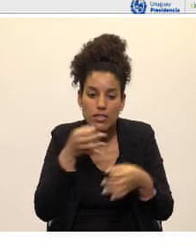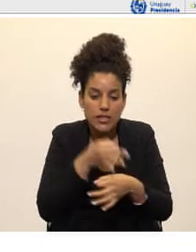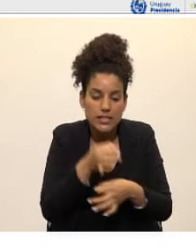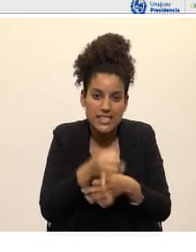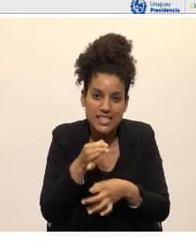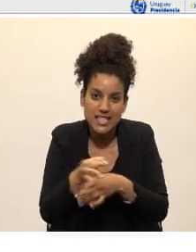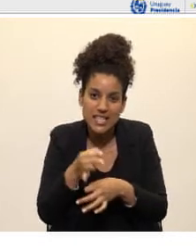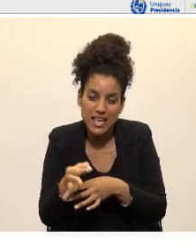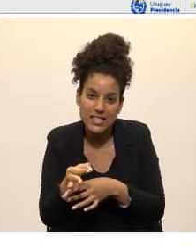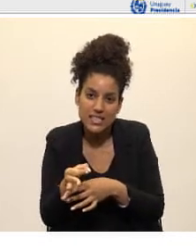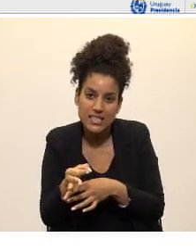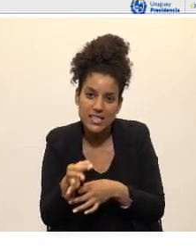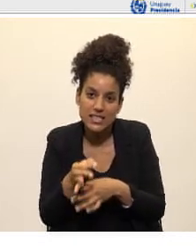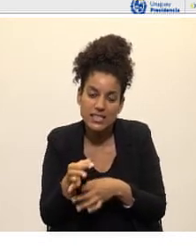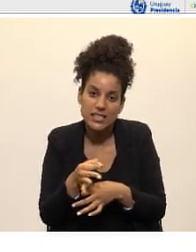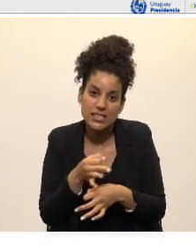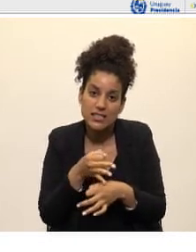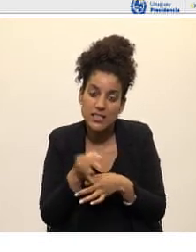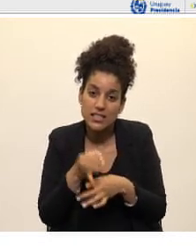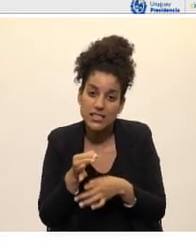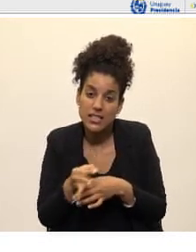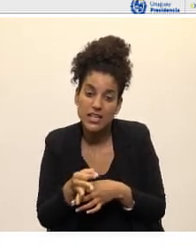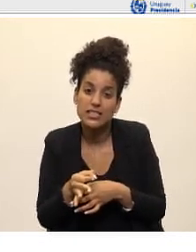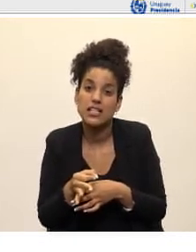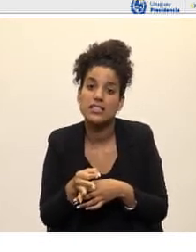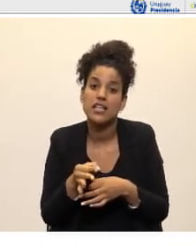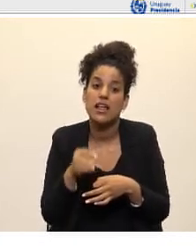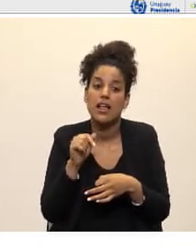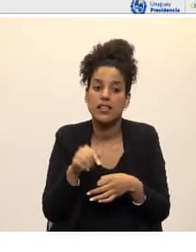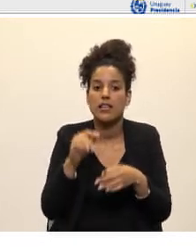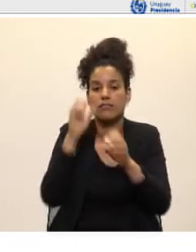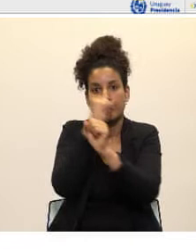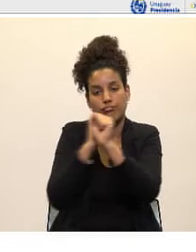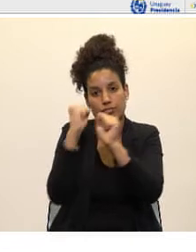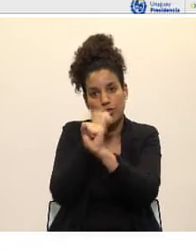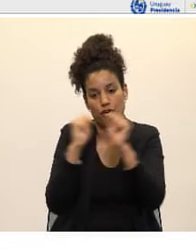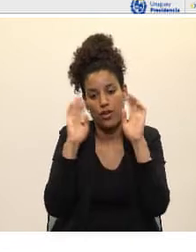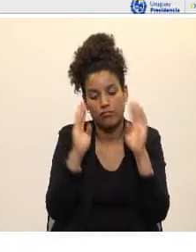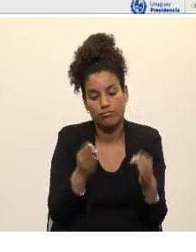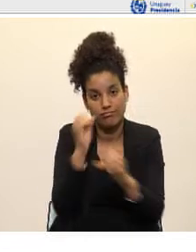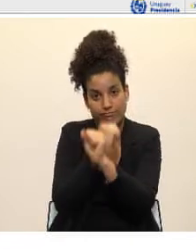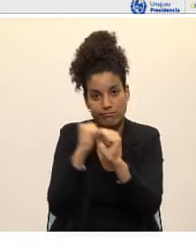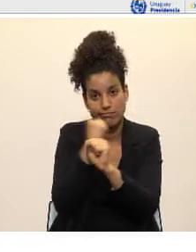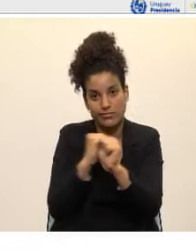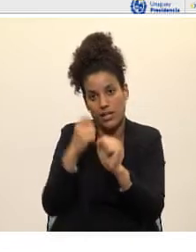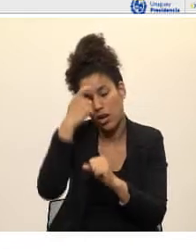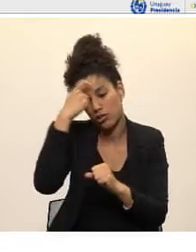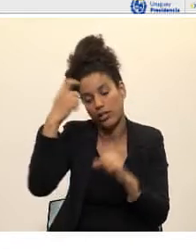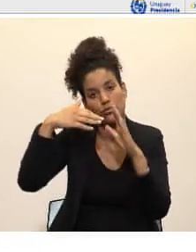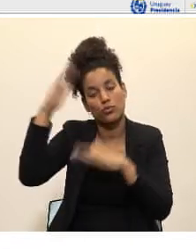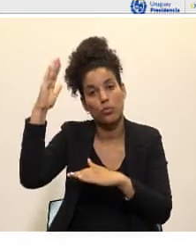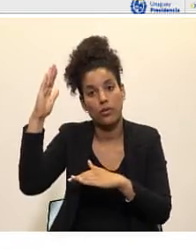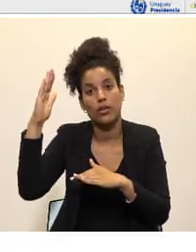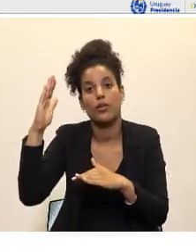de carreras vinculadas con la tecnología a nivel de lo técnico superior,